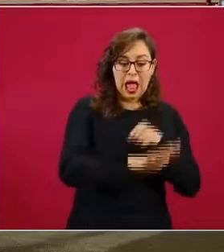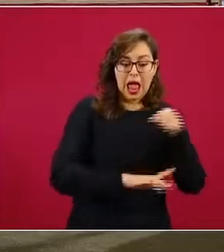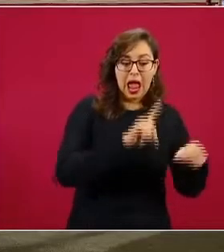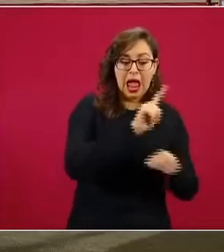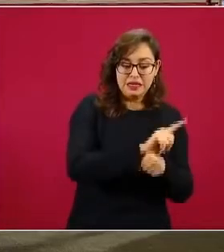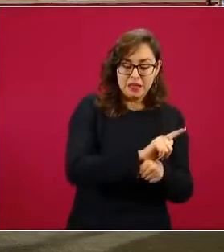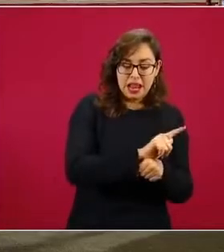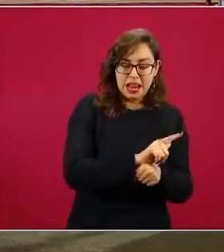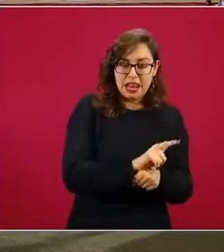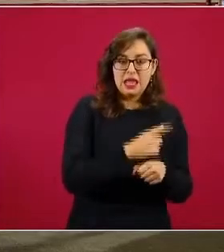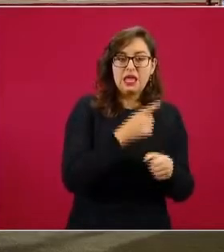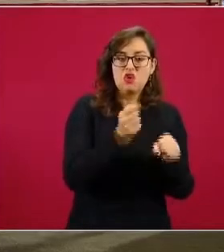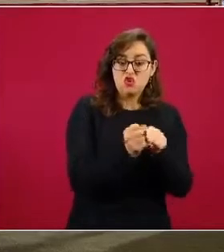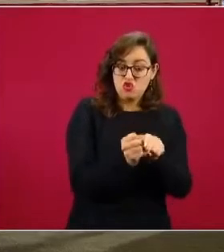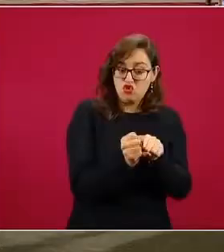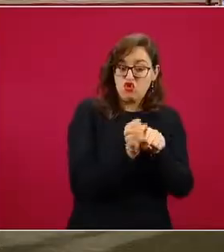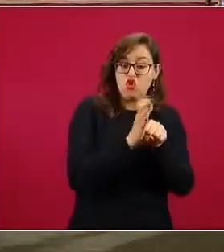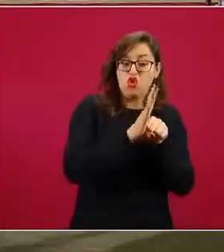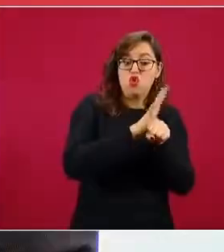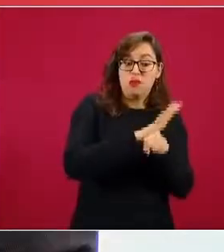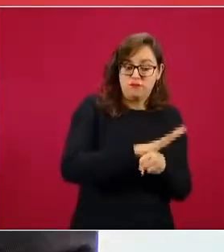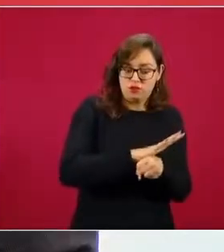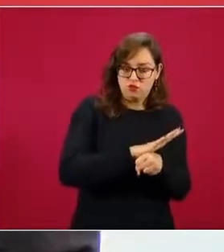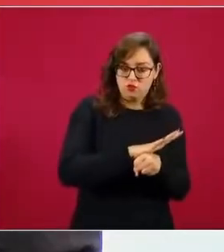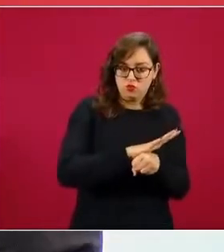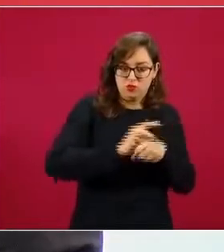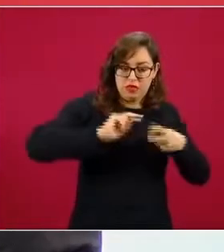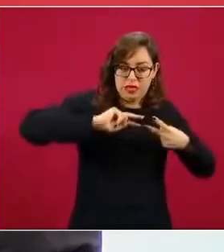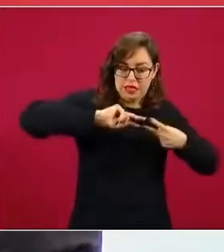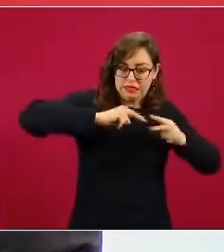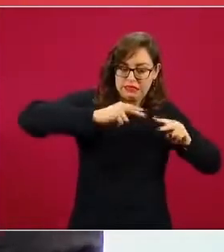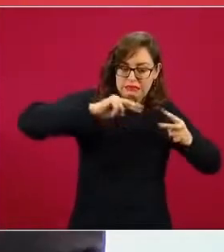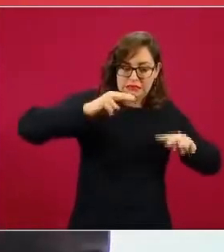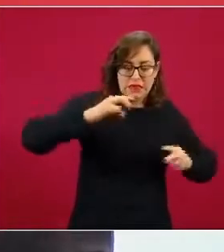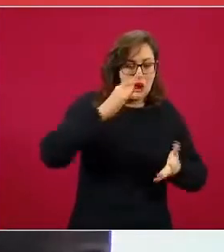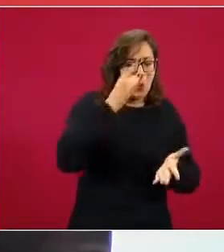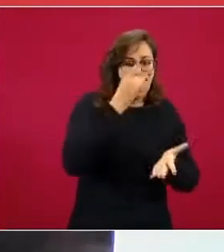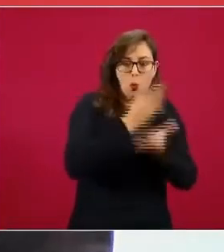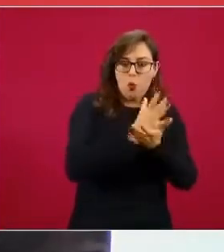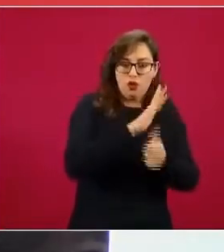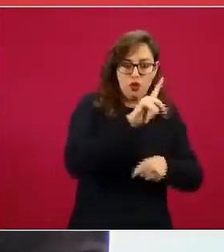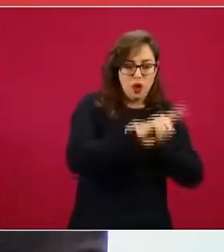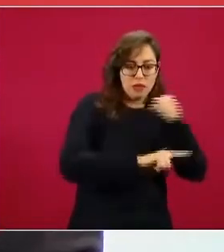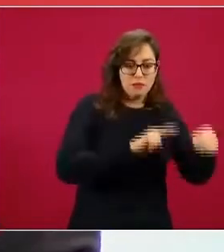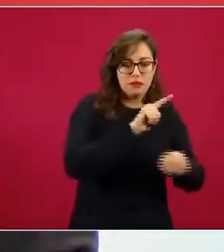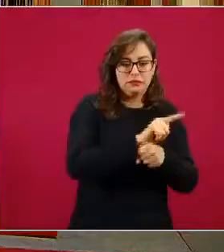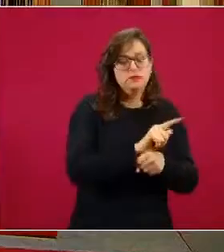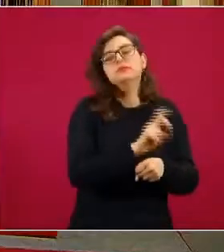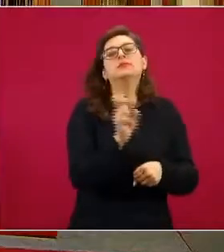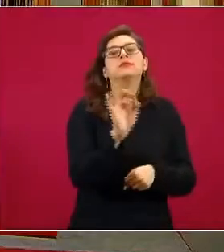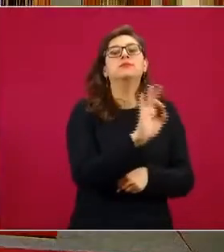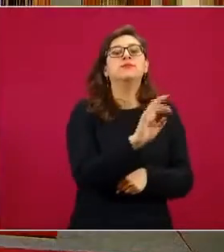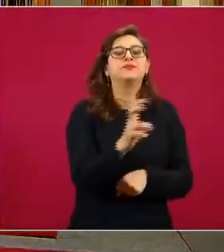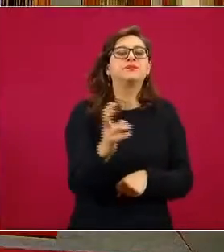alguna especie animal que no se ha terminado de determinar cuál fue, se ha invocado a los murciélagos y al pangolín, pasó a los